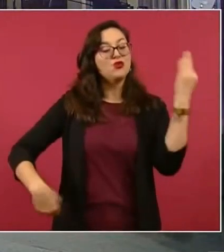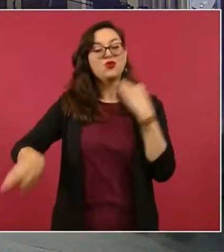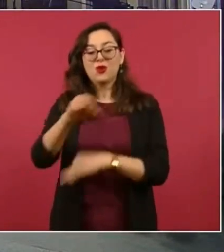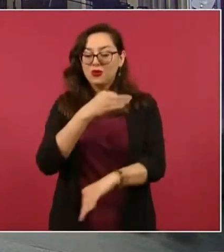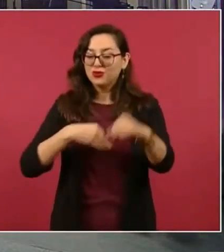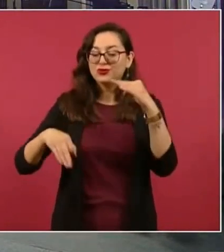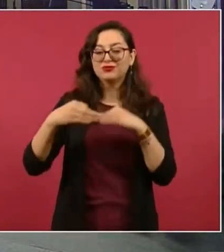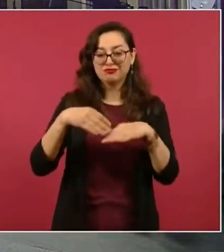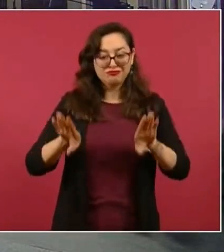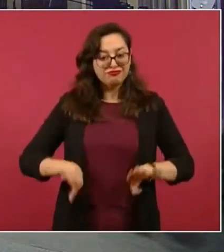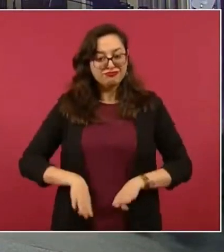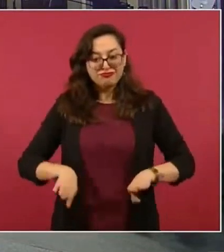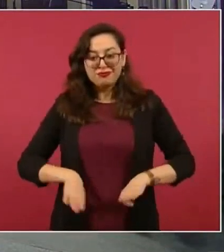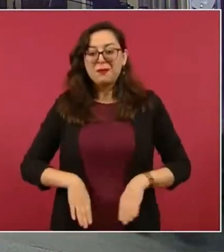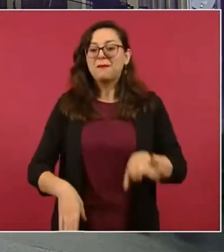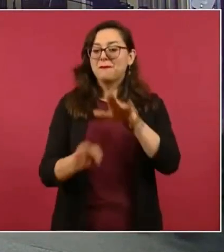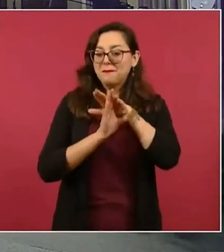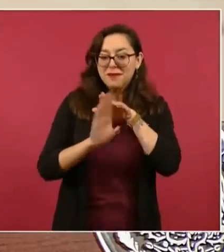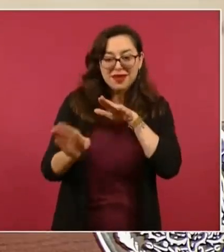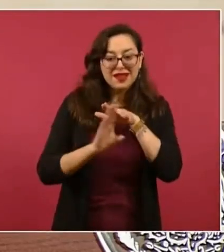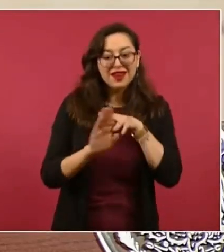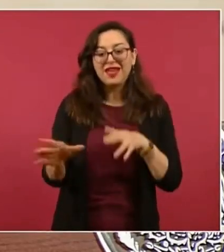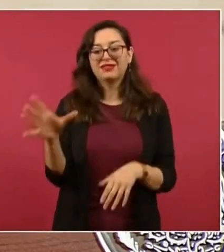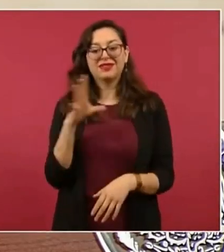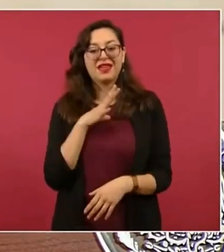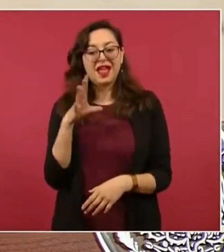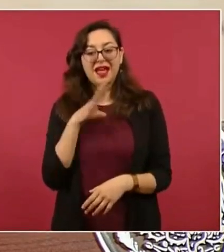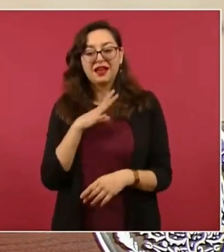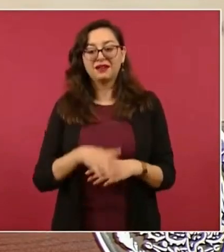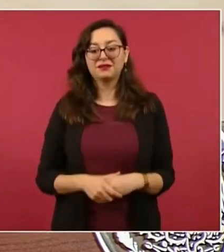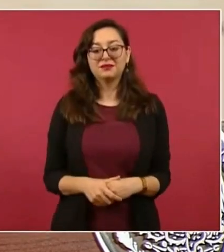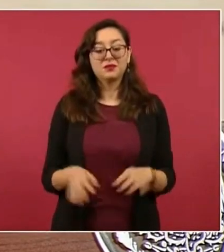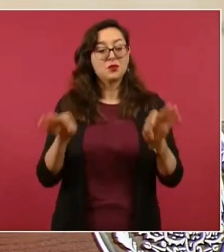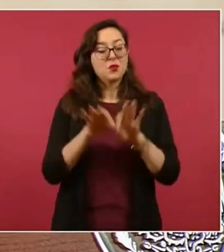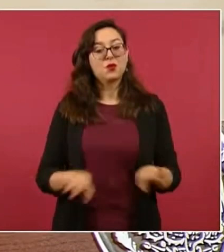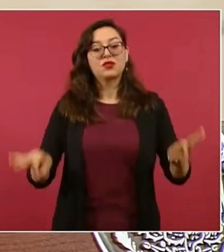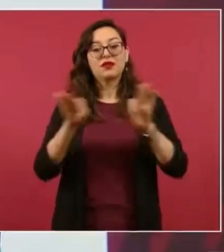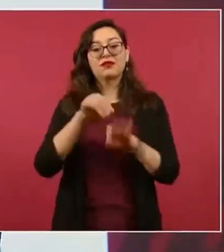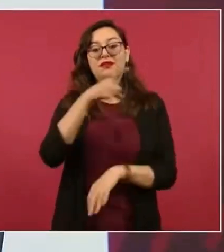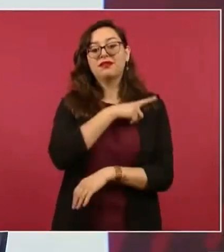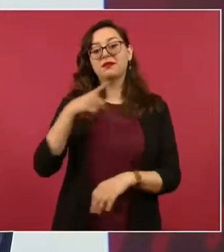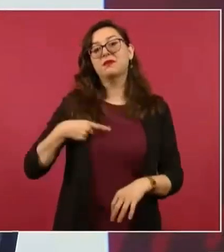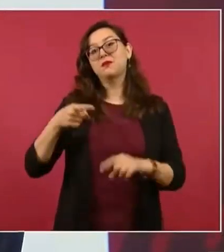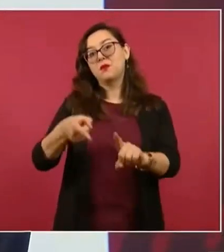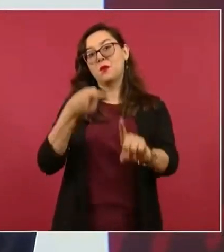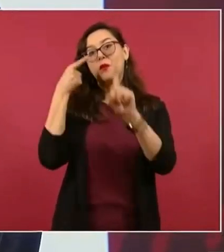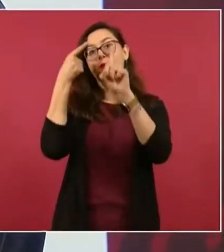Y tenemos que ir hacia la fraternidad universal.